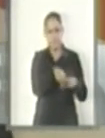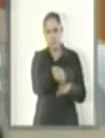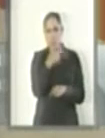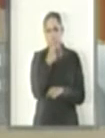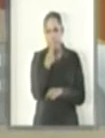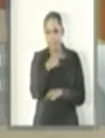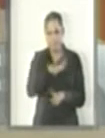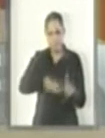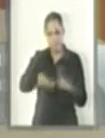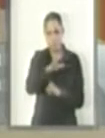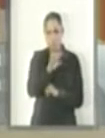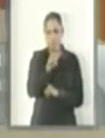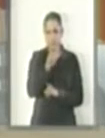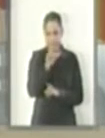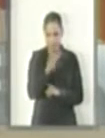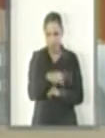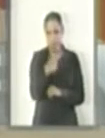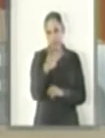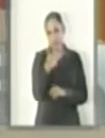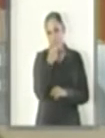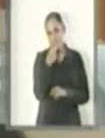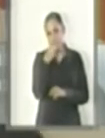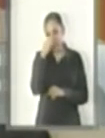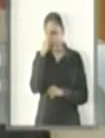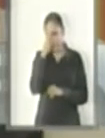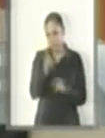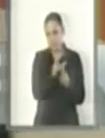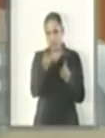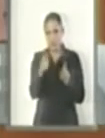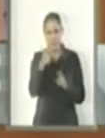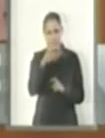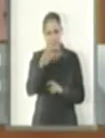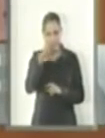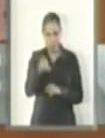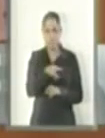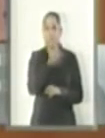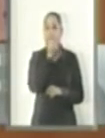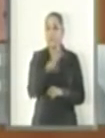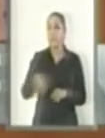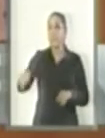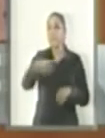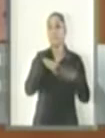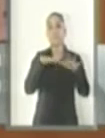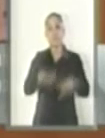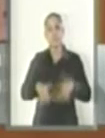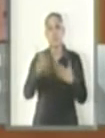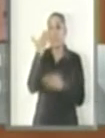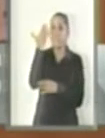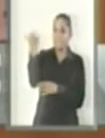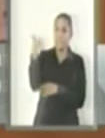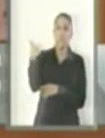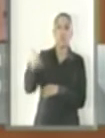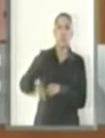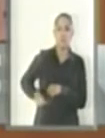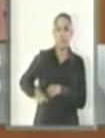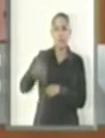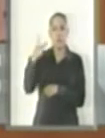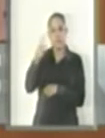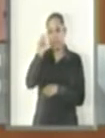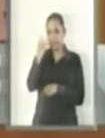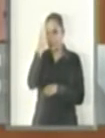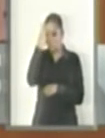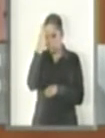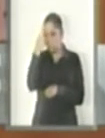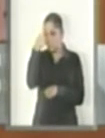Guerrero. Segundo, la Comisión Permanente del H. Congreso de la Unión exhorta al Gobierno del Estado de San Luis Potosí para